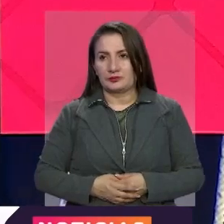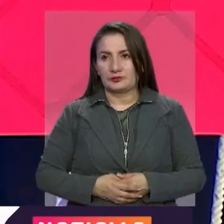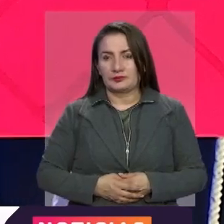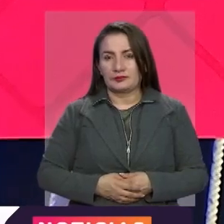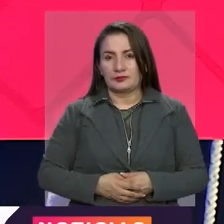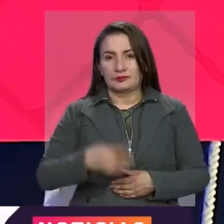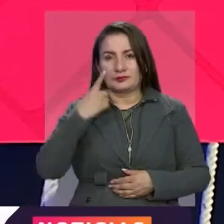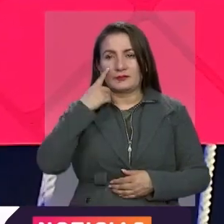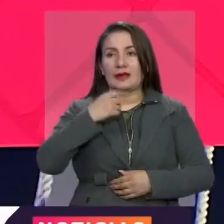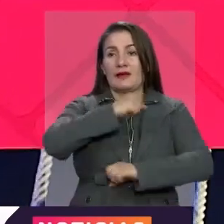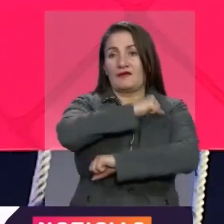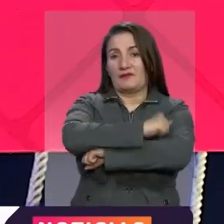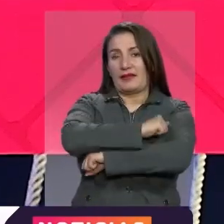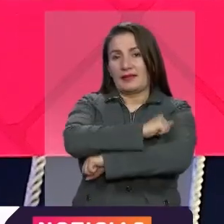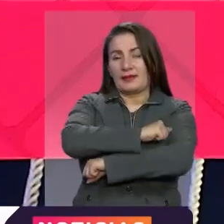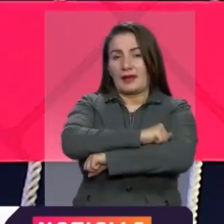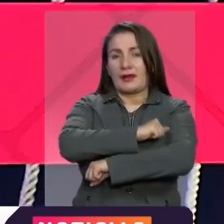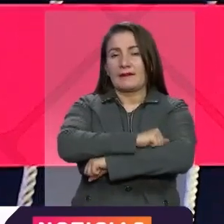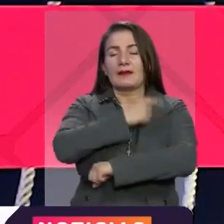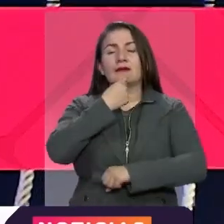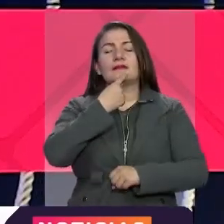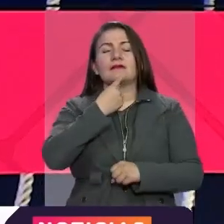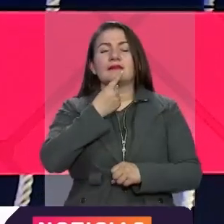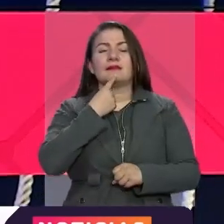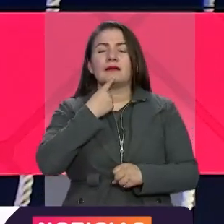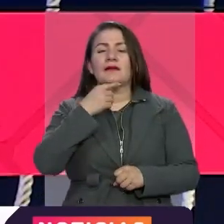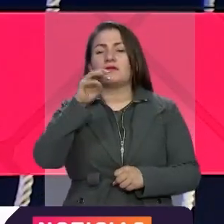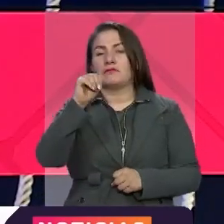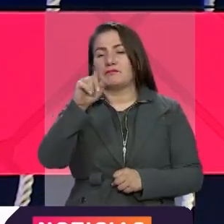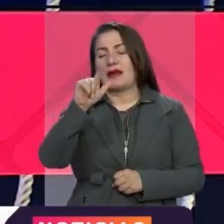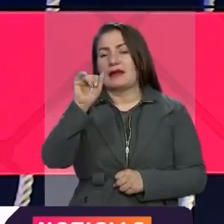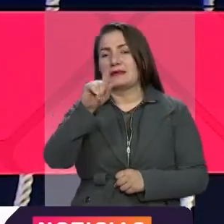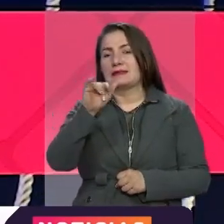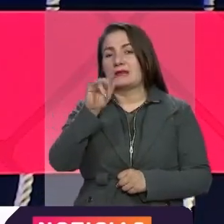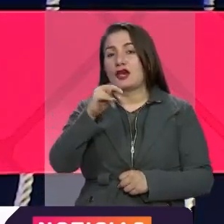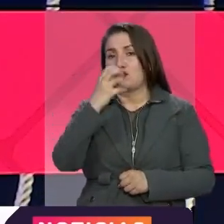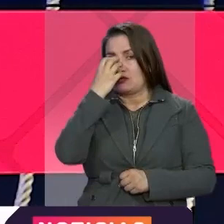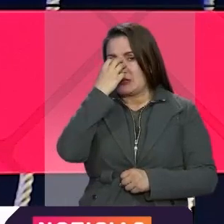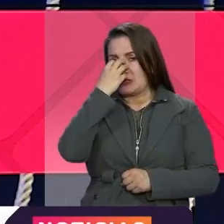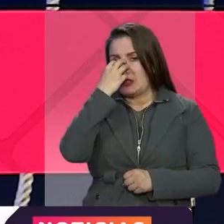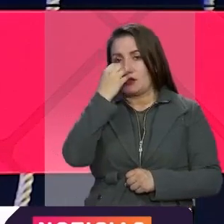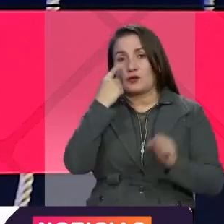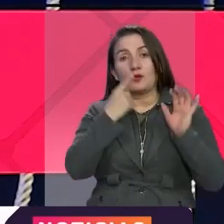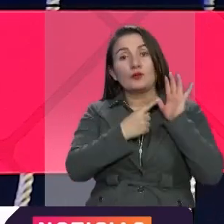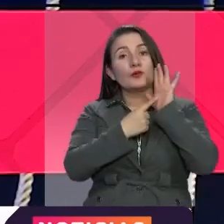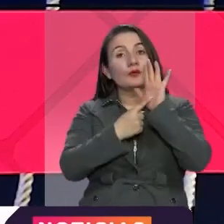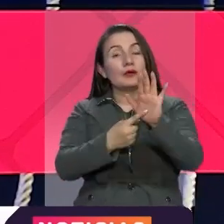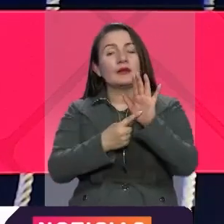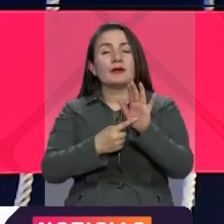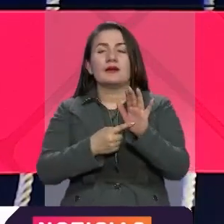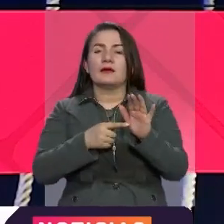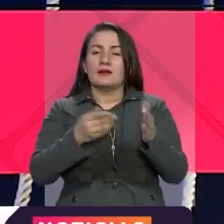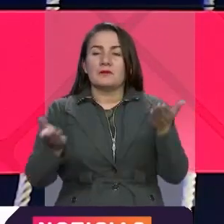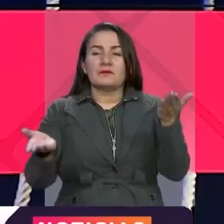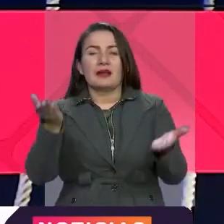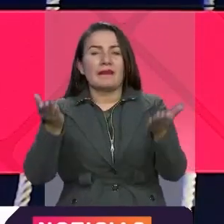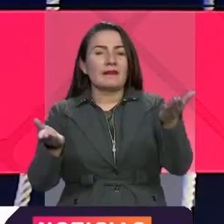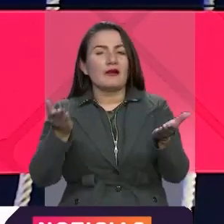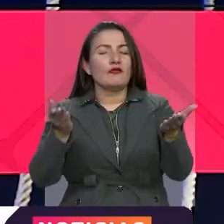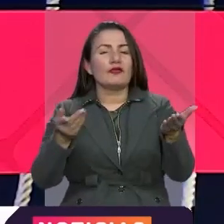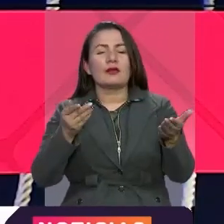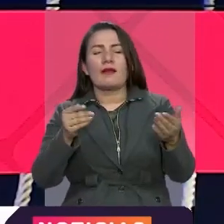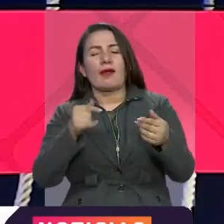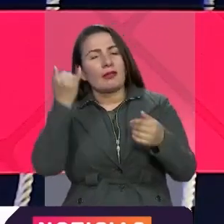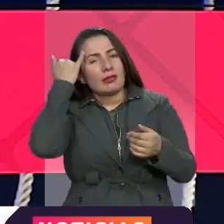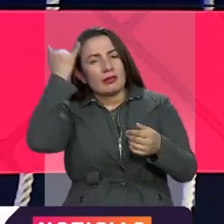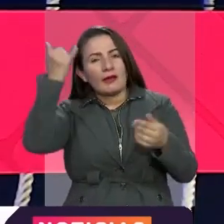la ventana presenta su nueva creación malsano una obra de este nuevo circo que llega al espectador a través de metáforas cuidadosamente creadas